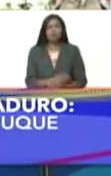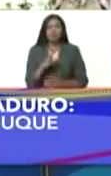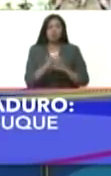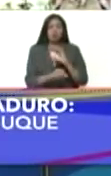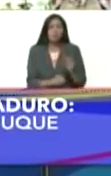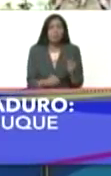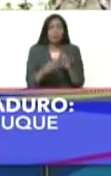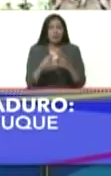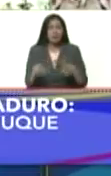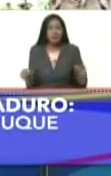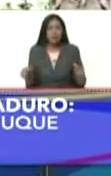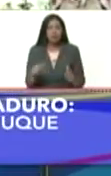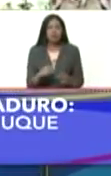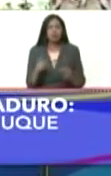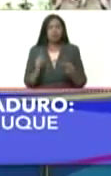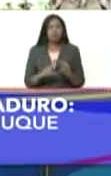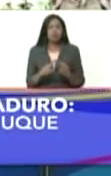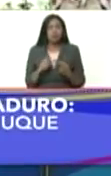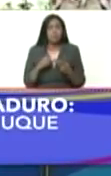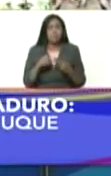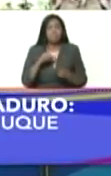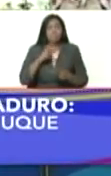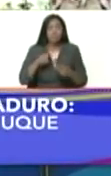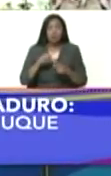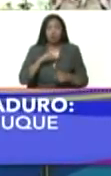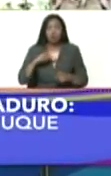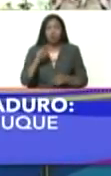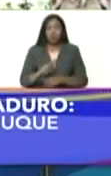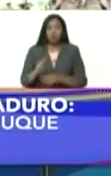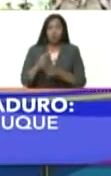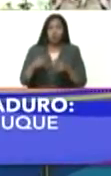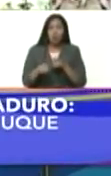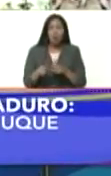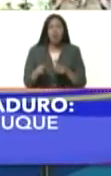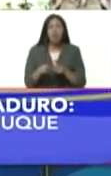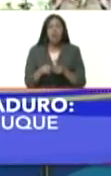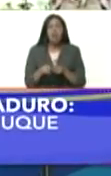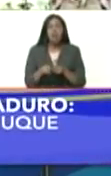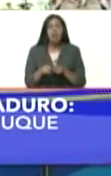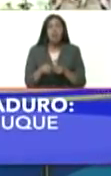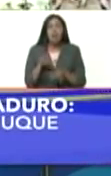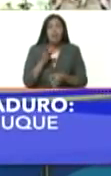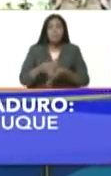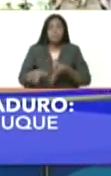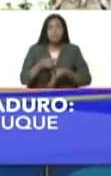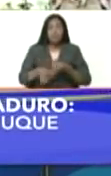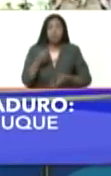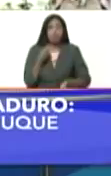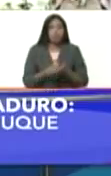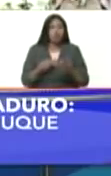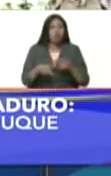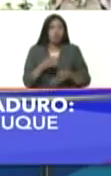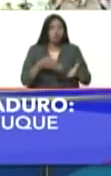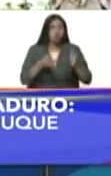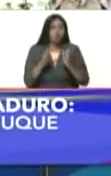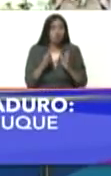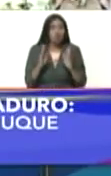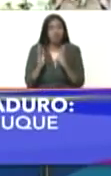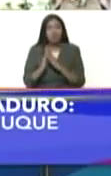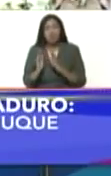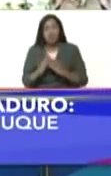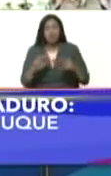un terreno, pero que nosotros podamos usar el petro para invertir y acelerar la construcción de